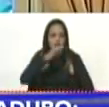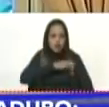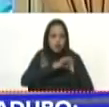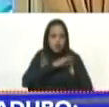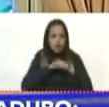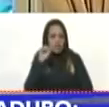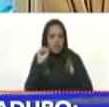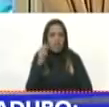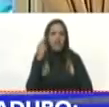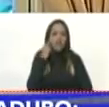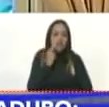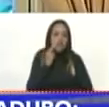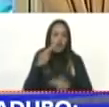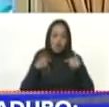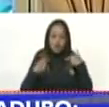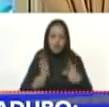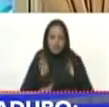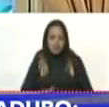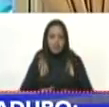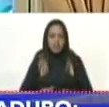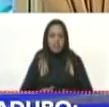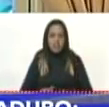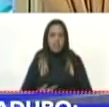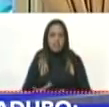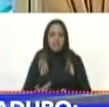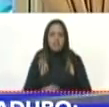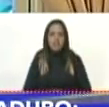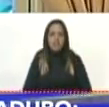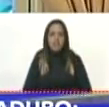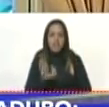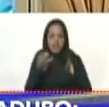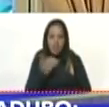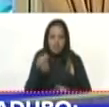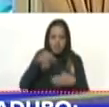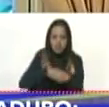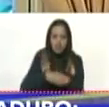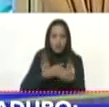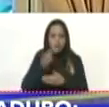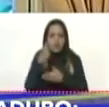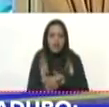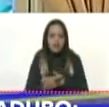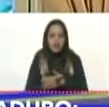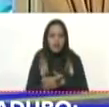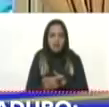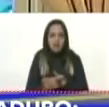bolivariano, humanista y cristiano, y está contenido en el Plan de la Patria